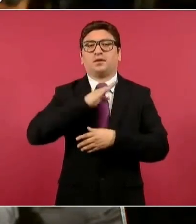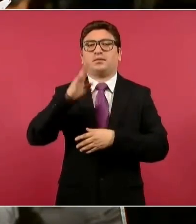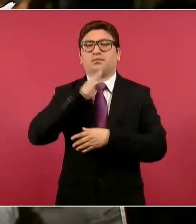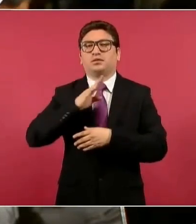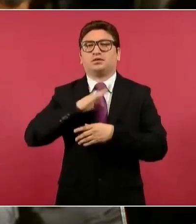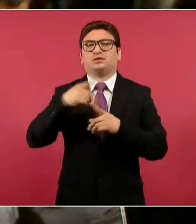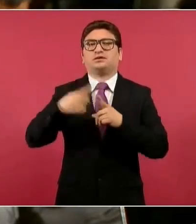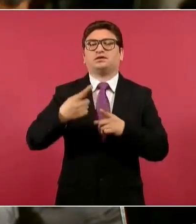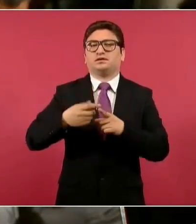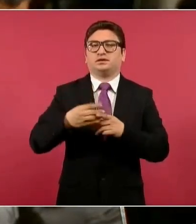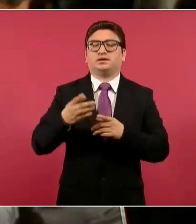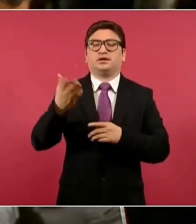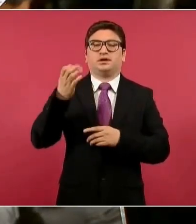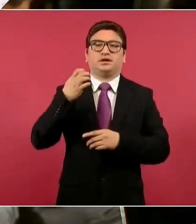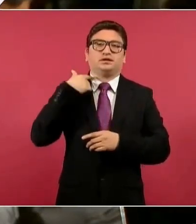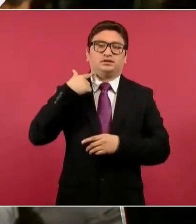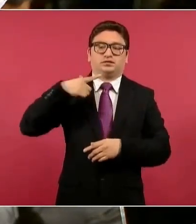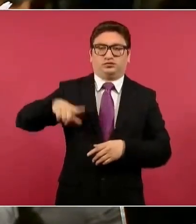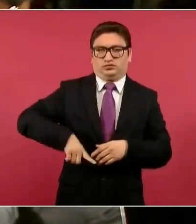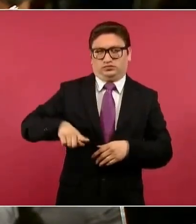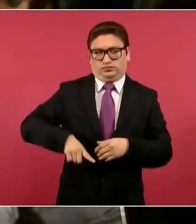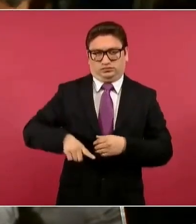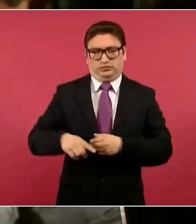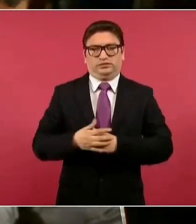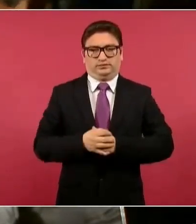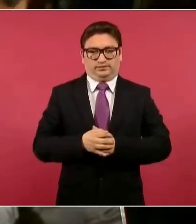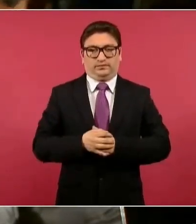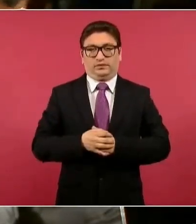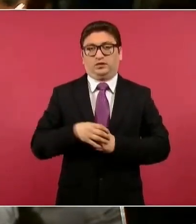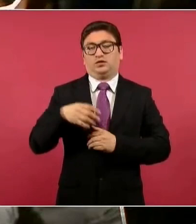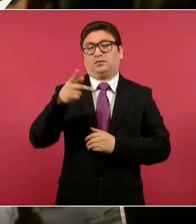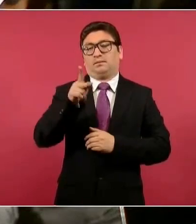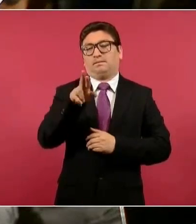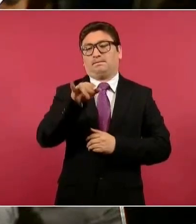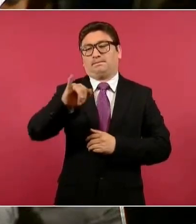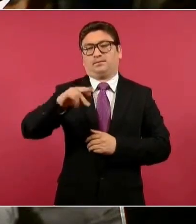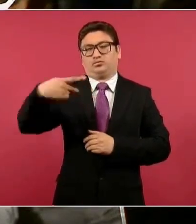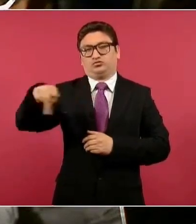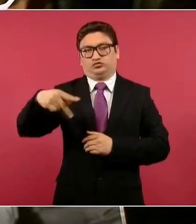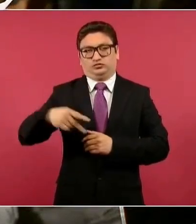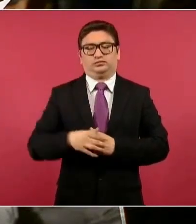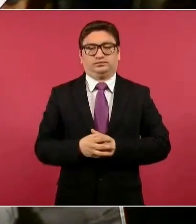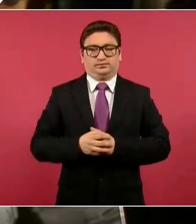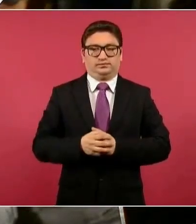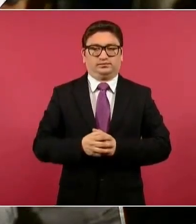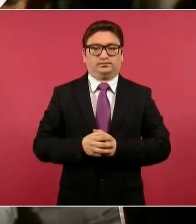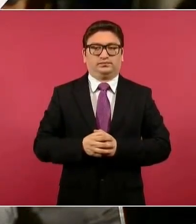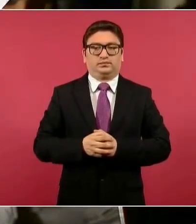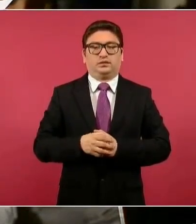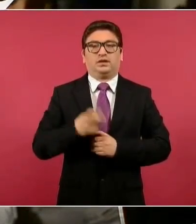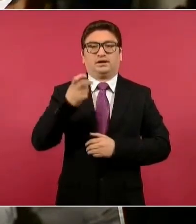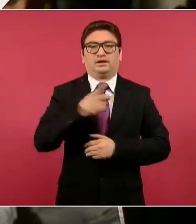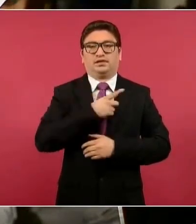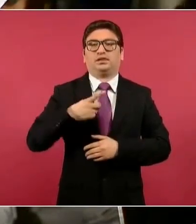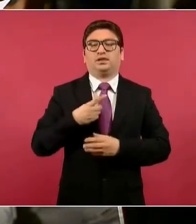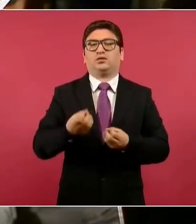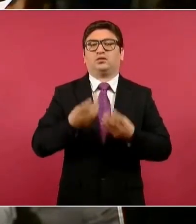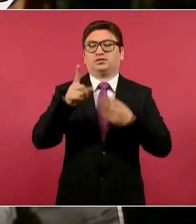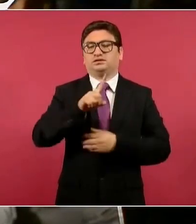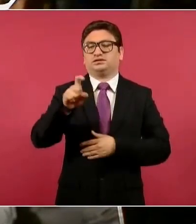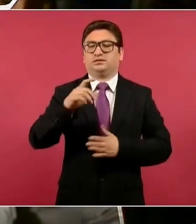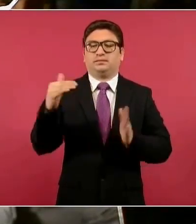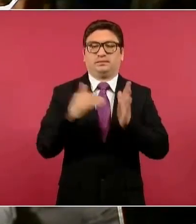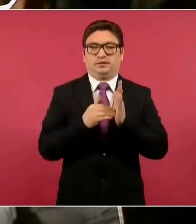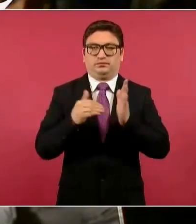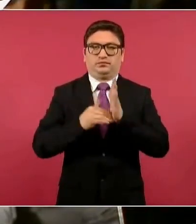los gobiernos y sexenios priistas. Una deuda, presidente, de 100,000